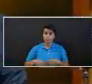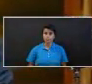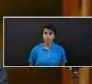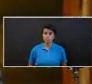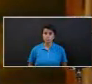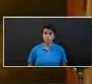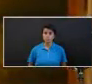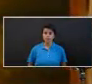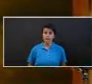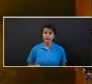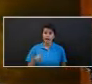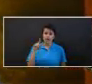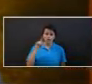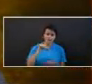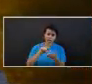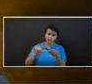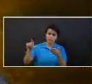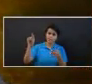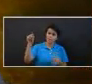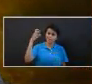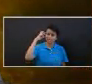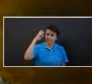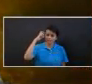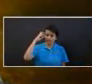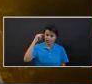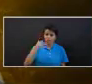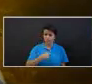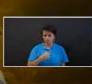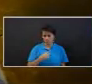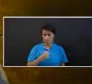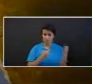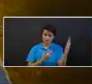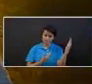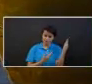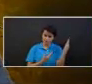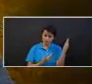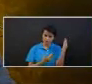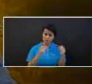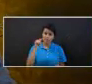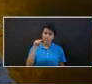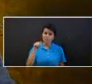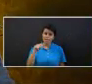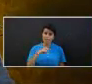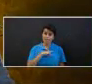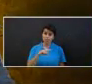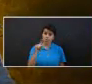a lo lejos él pensaba: Señor, te he servido y ha sido una bendición.